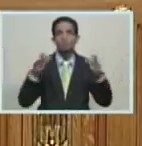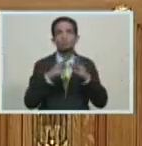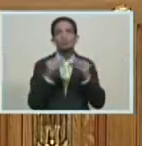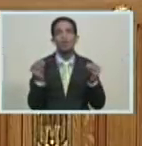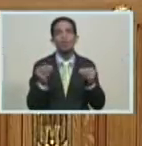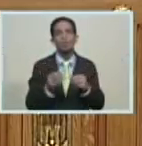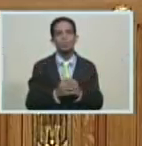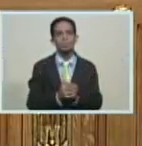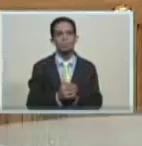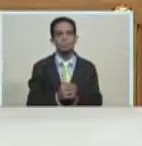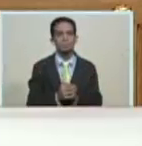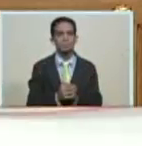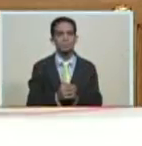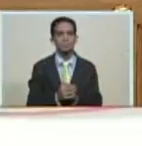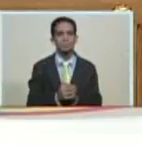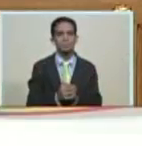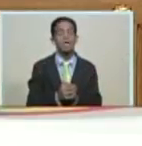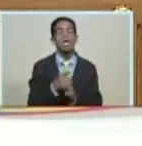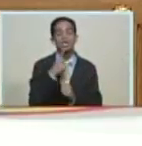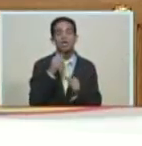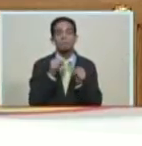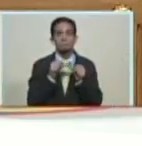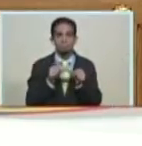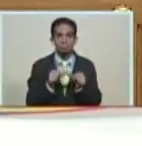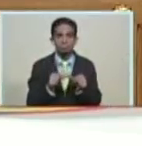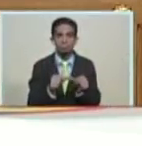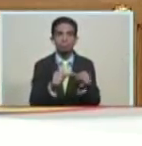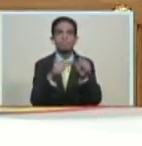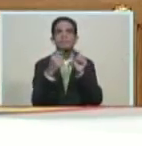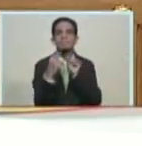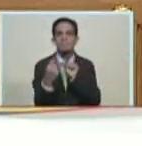hablado. Y sigo hablando, y voy a seguir hablando.